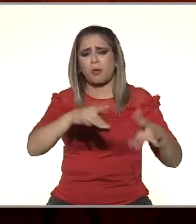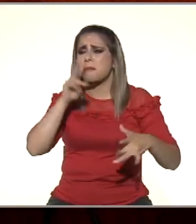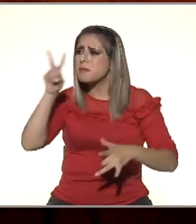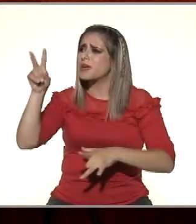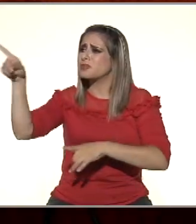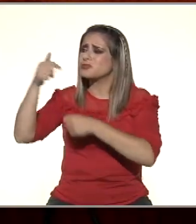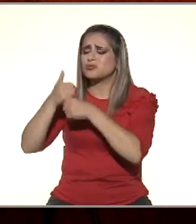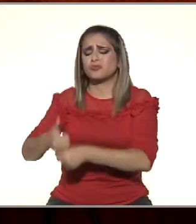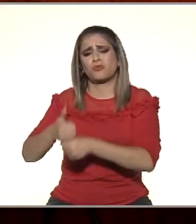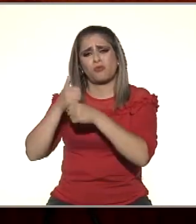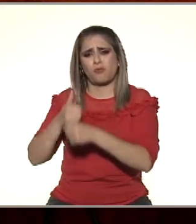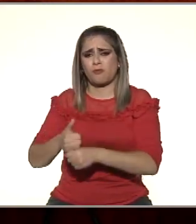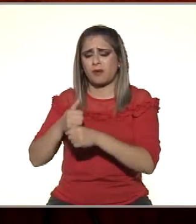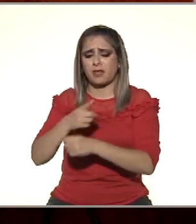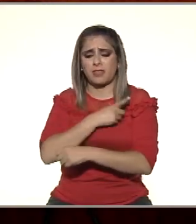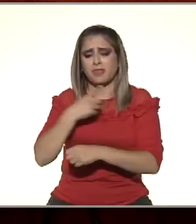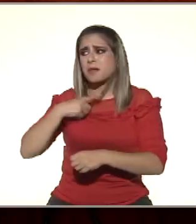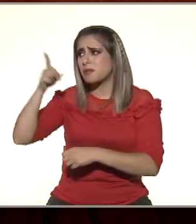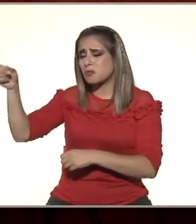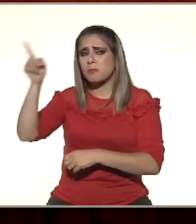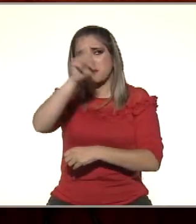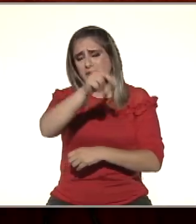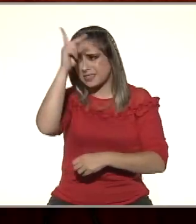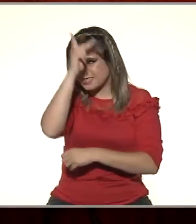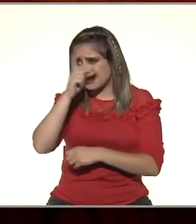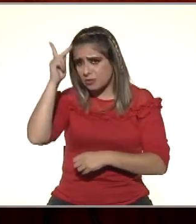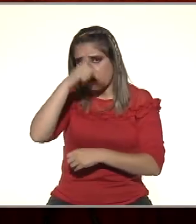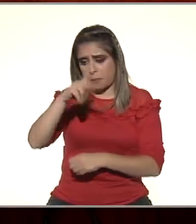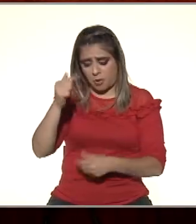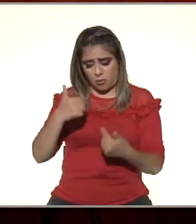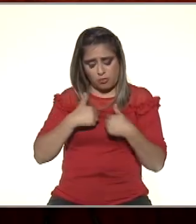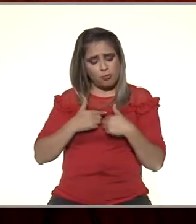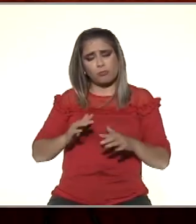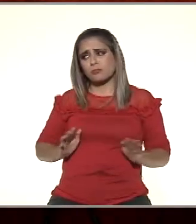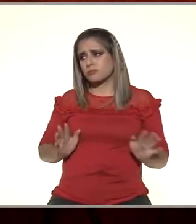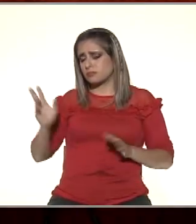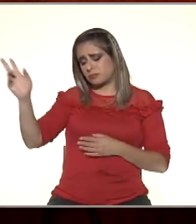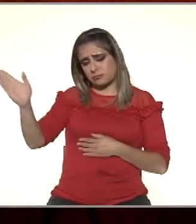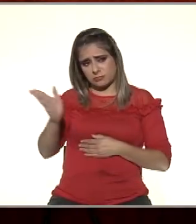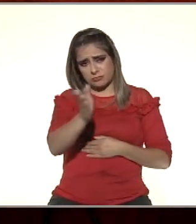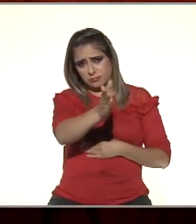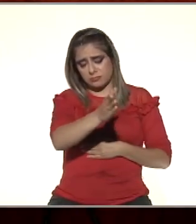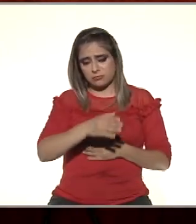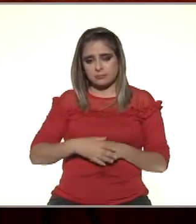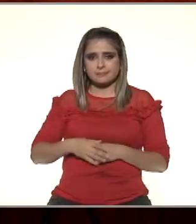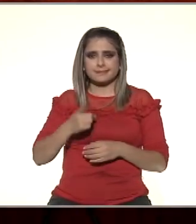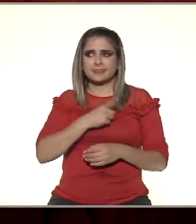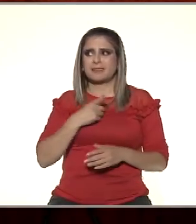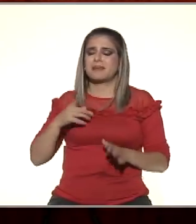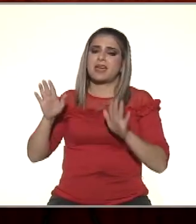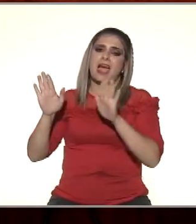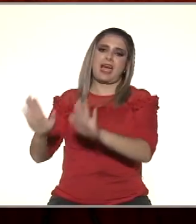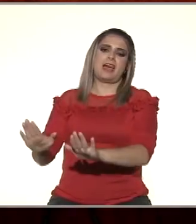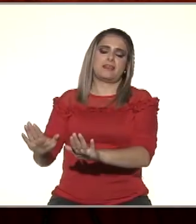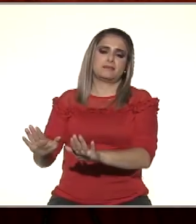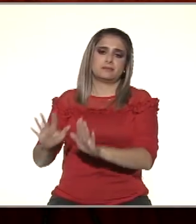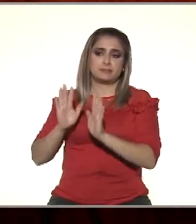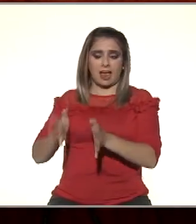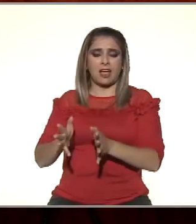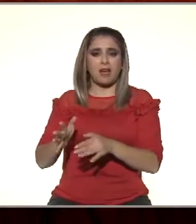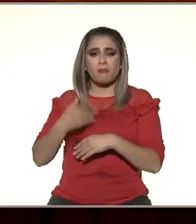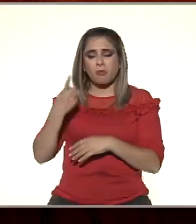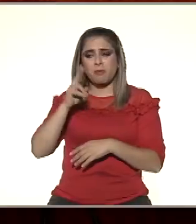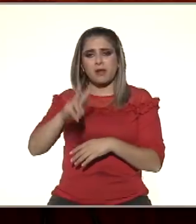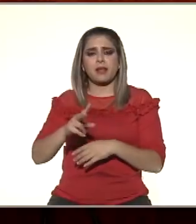estás sufriendo. Creo que tienes que pedir ayuda, pero no soy yo. Creo que, y poner un alto. Y poner un alto, porque a veces las